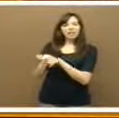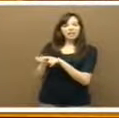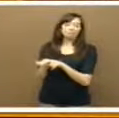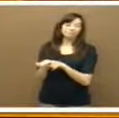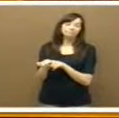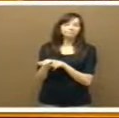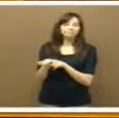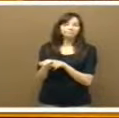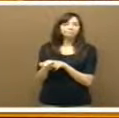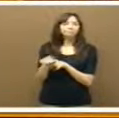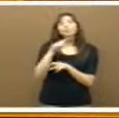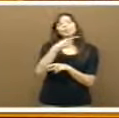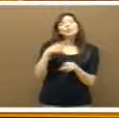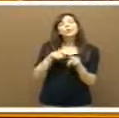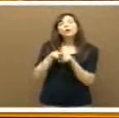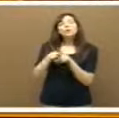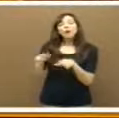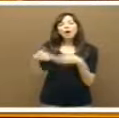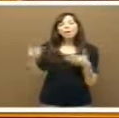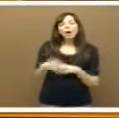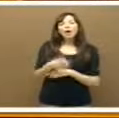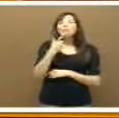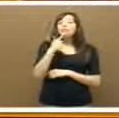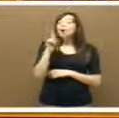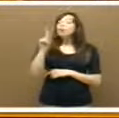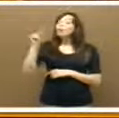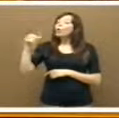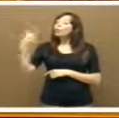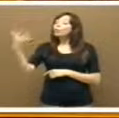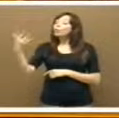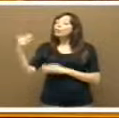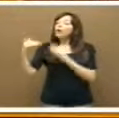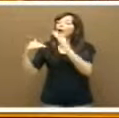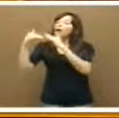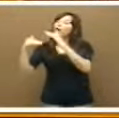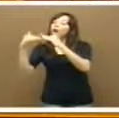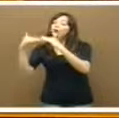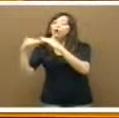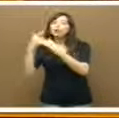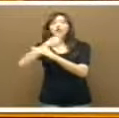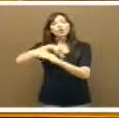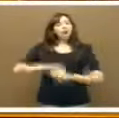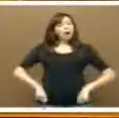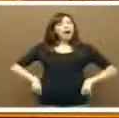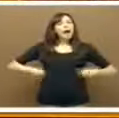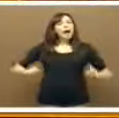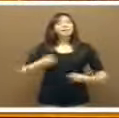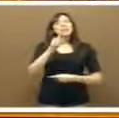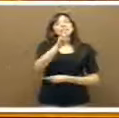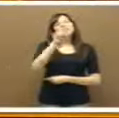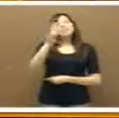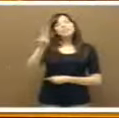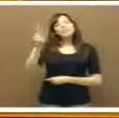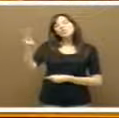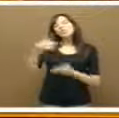dicho que por no llegar al 1,5% dejamos de gastar 132 millones. Se han hartado de decir.